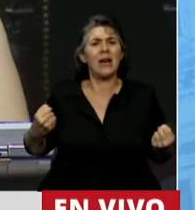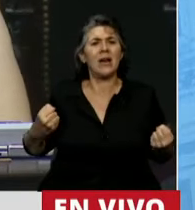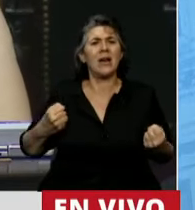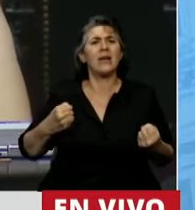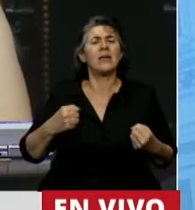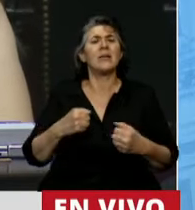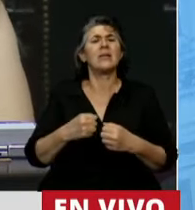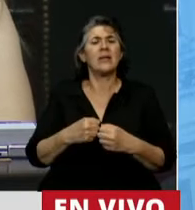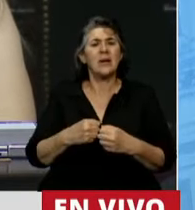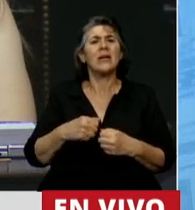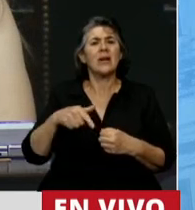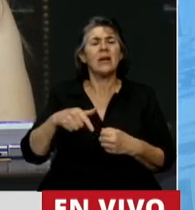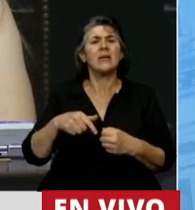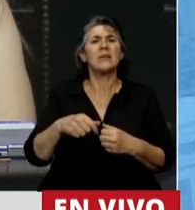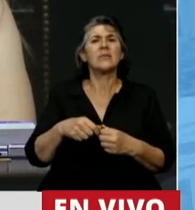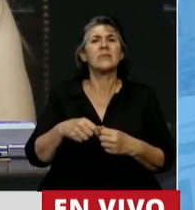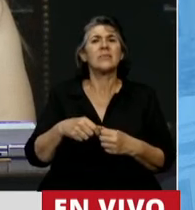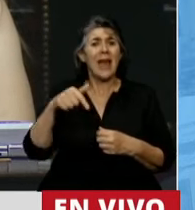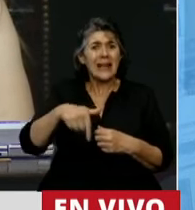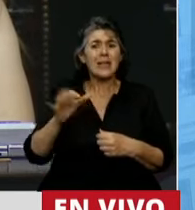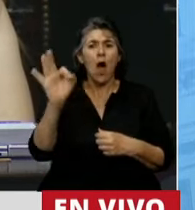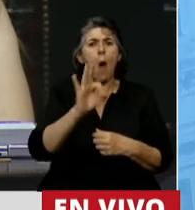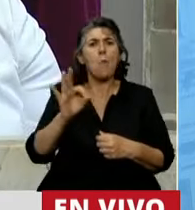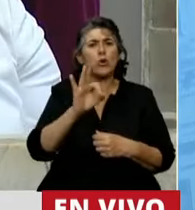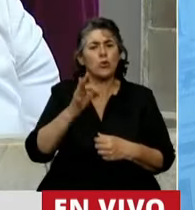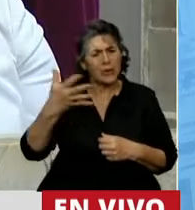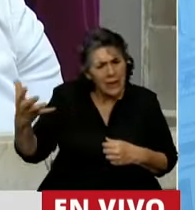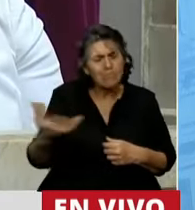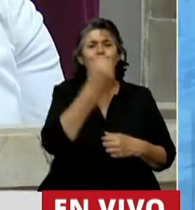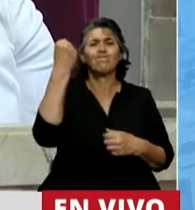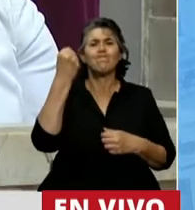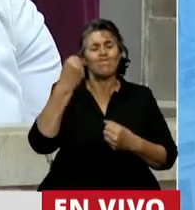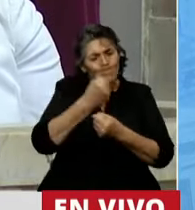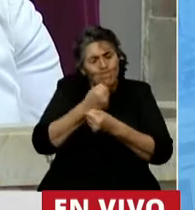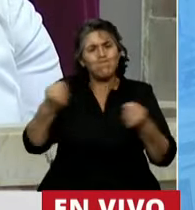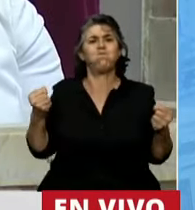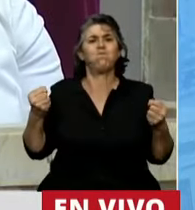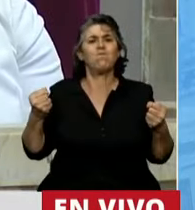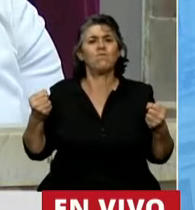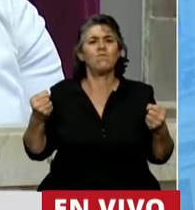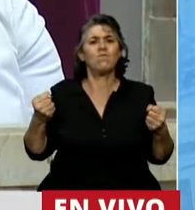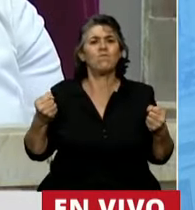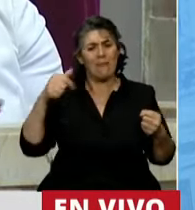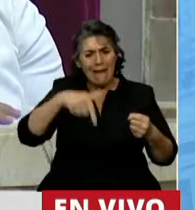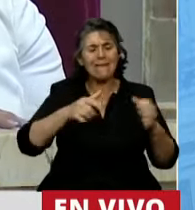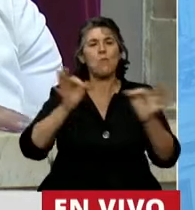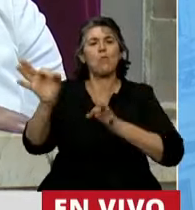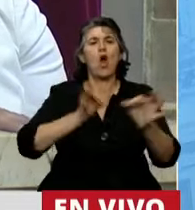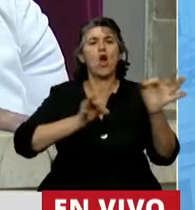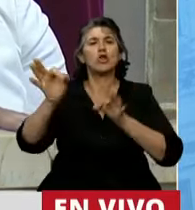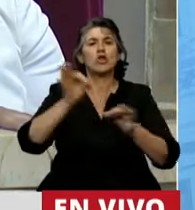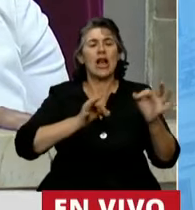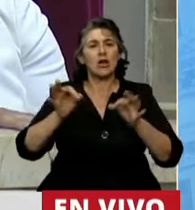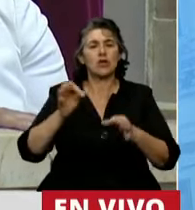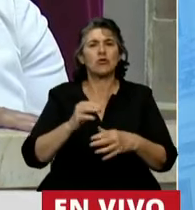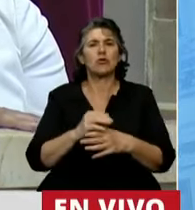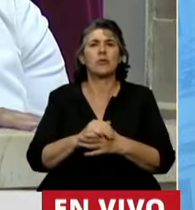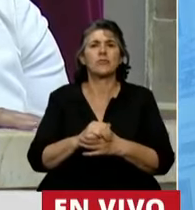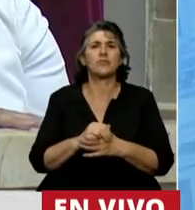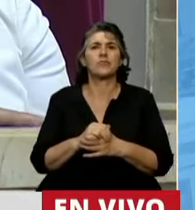trascendente que nos invita a dar la oportunidad de tratar este proyecto?